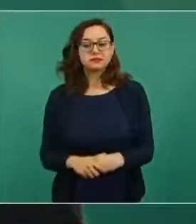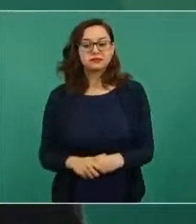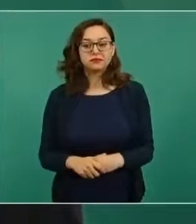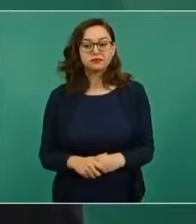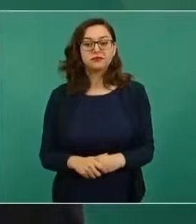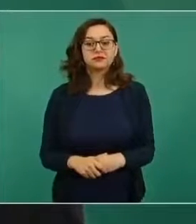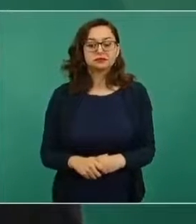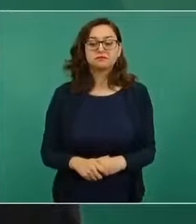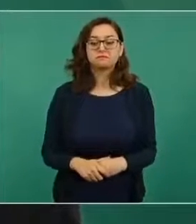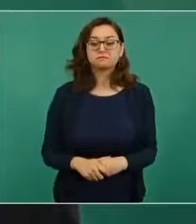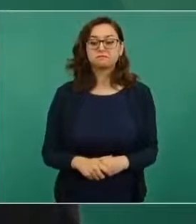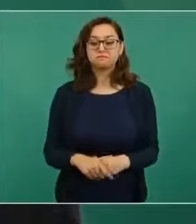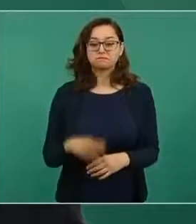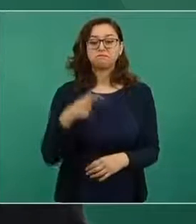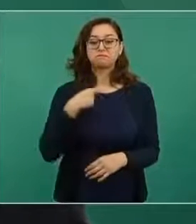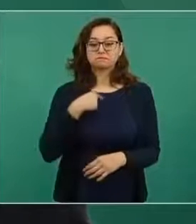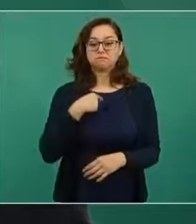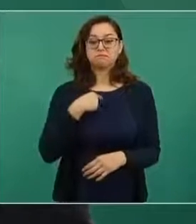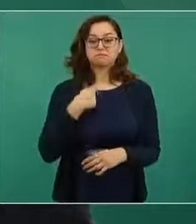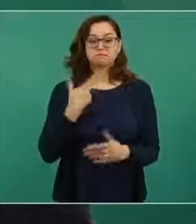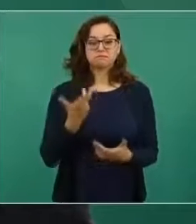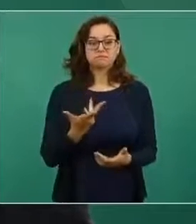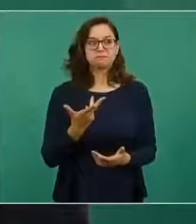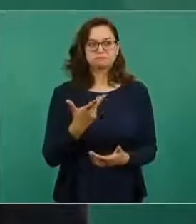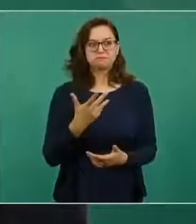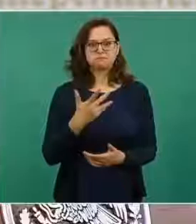el término cumbre